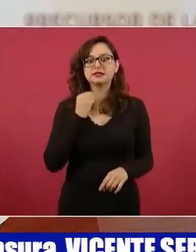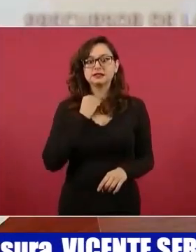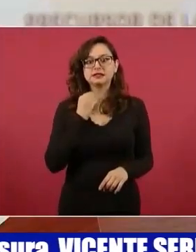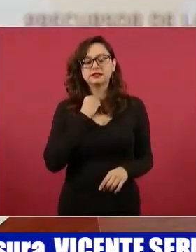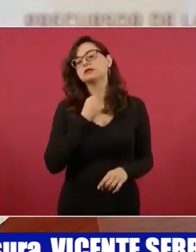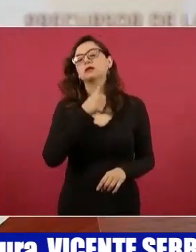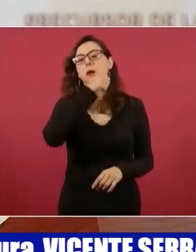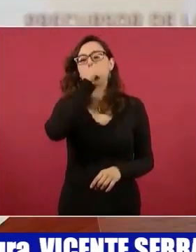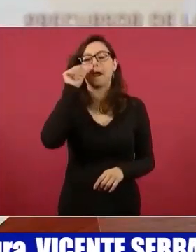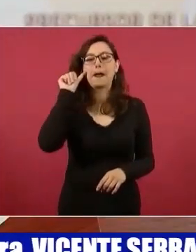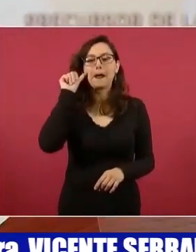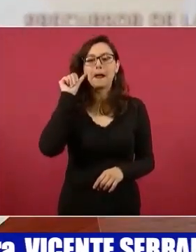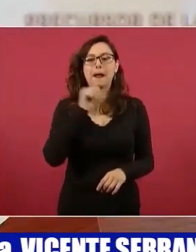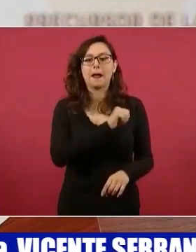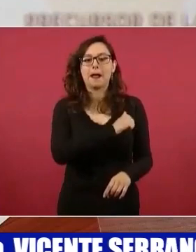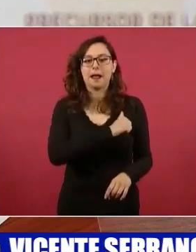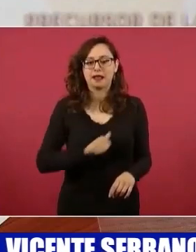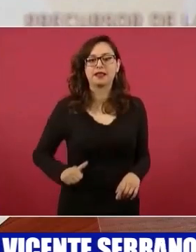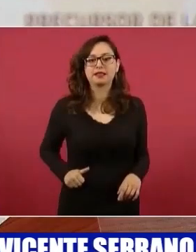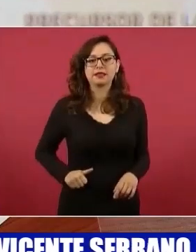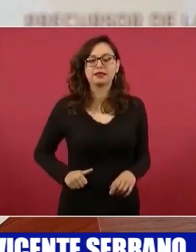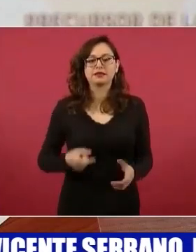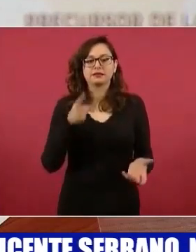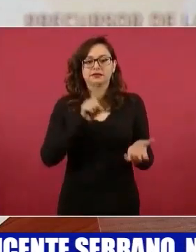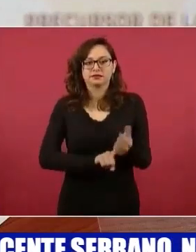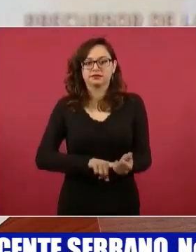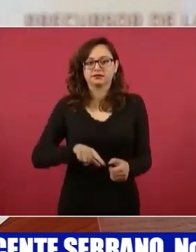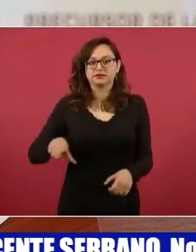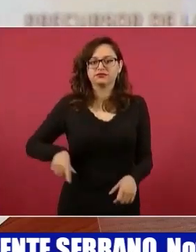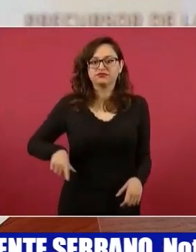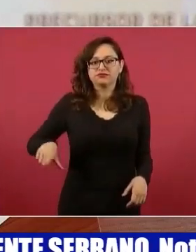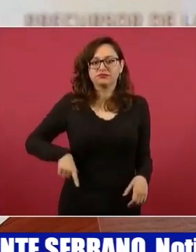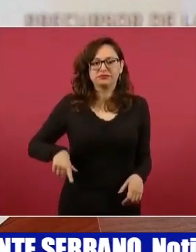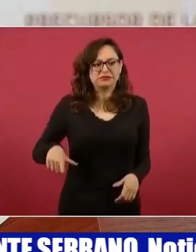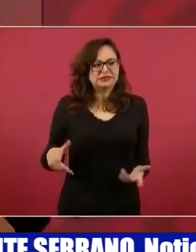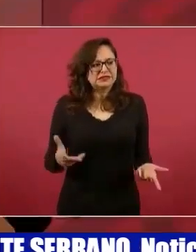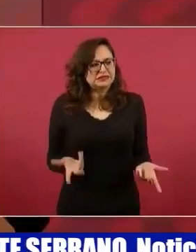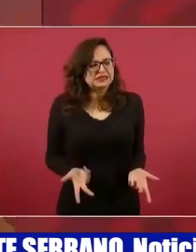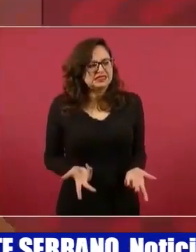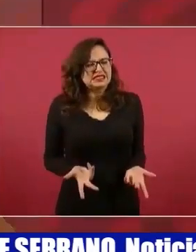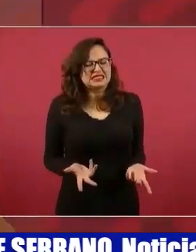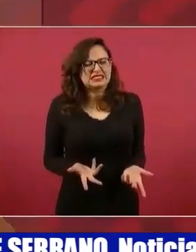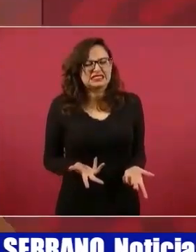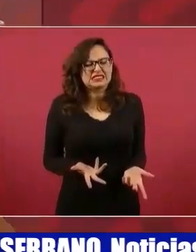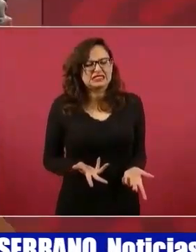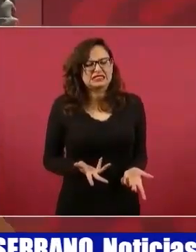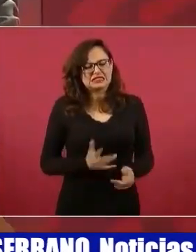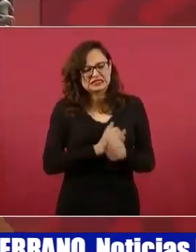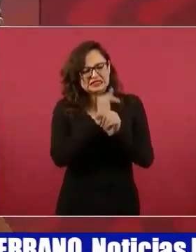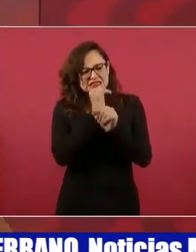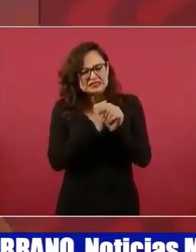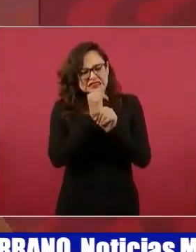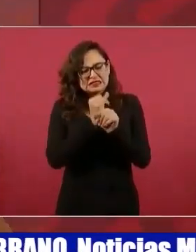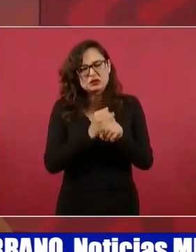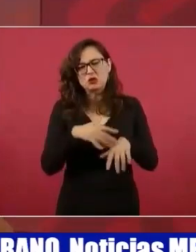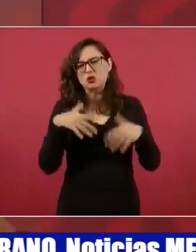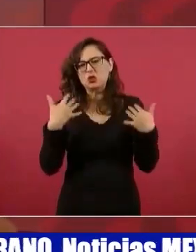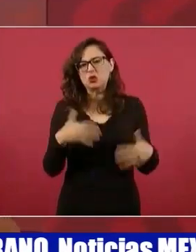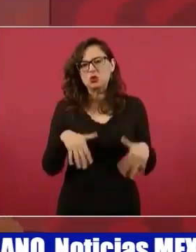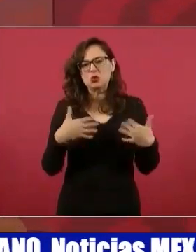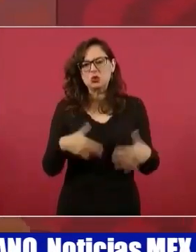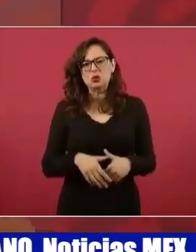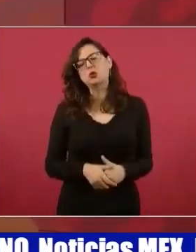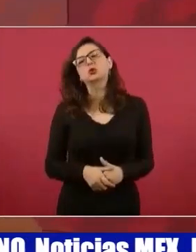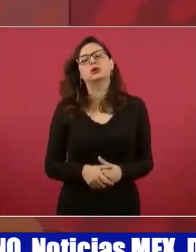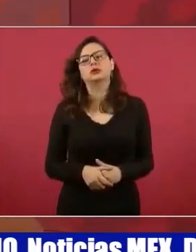de los conflictos encabezados por precisamente Estados Unidos, Rusia y China. Pide el presidente que exista una tregua